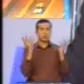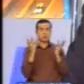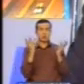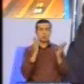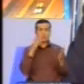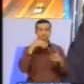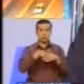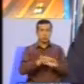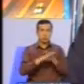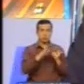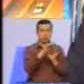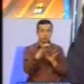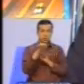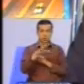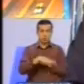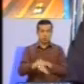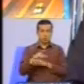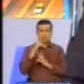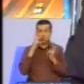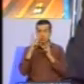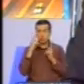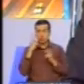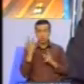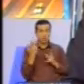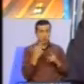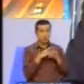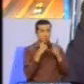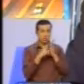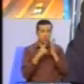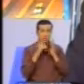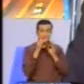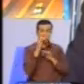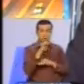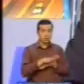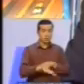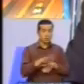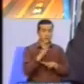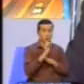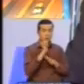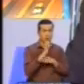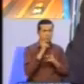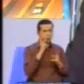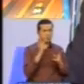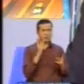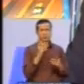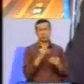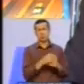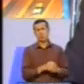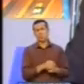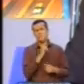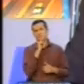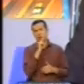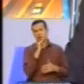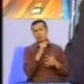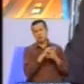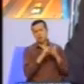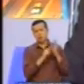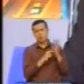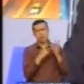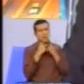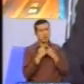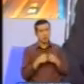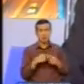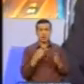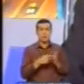cuando visitamos los cantones, cuando visitamos los distintos pueblos ecuatorianos, vemos que les falta mucho. De ahí es donde yo digo,